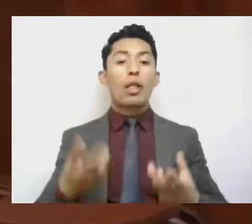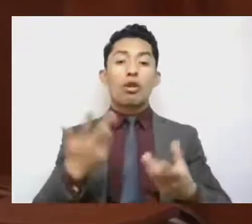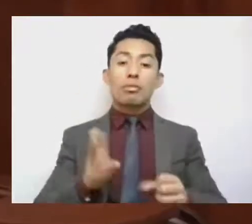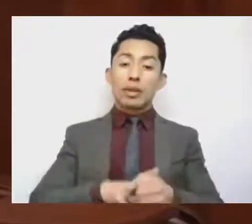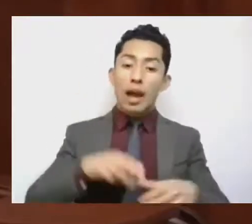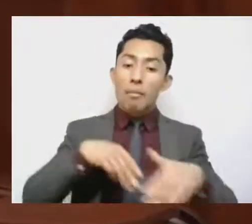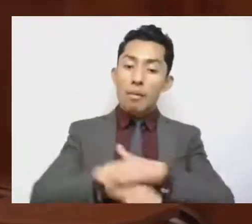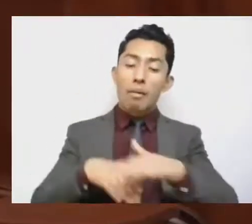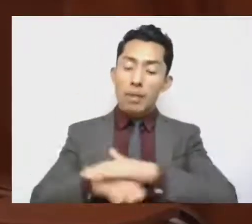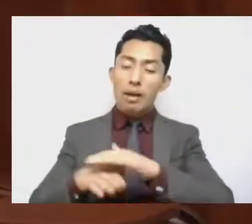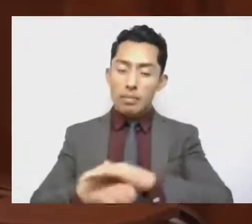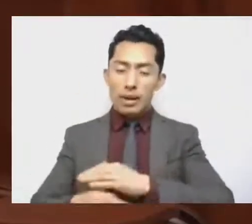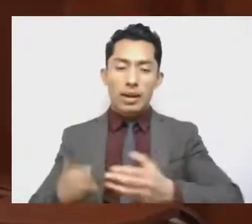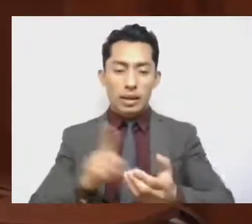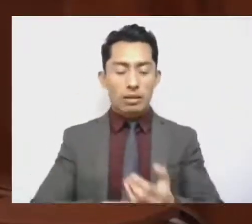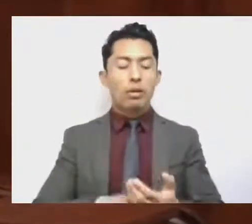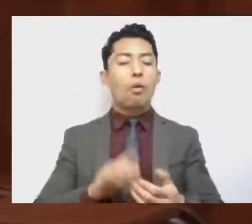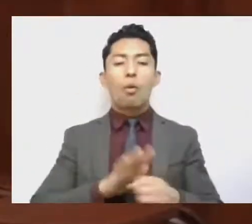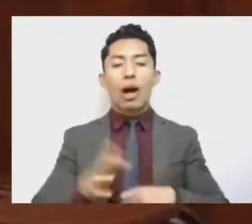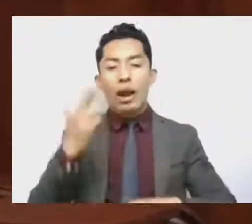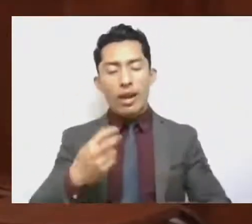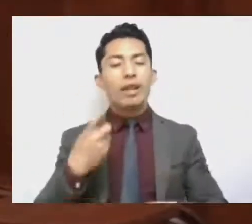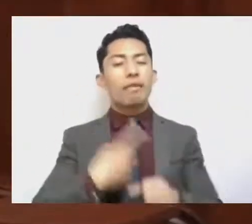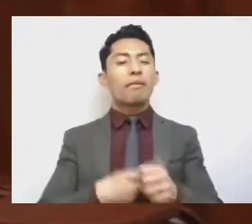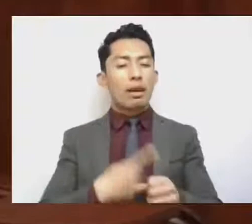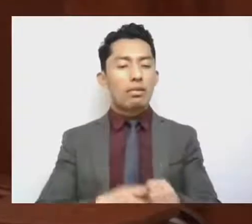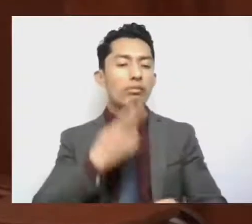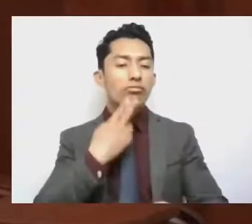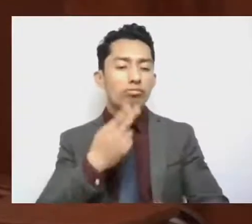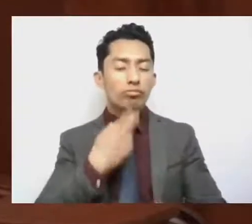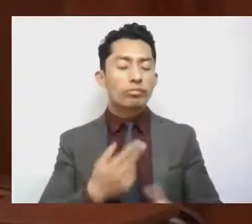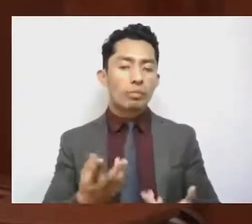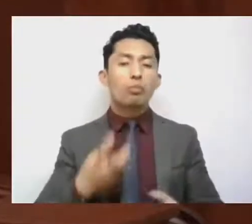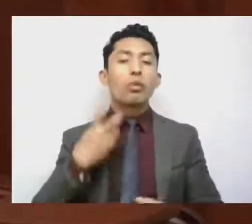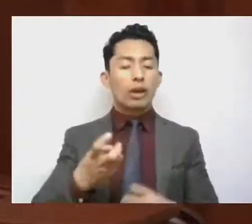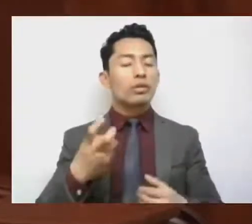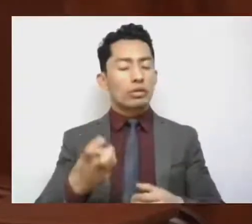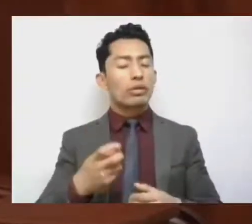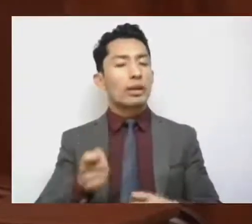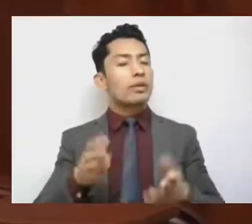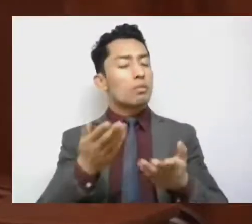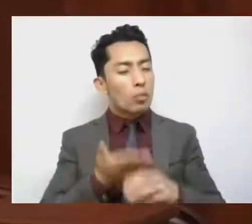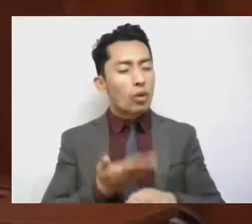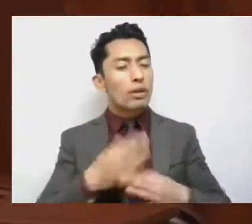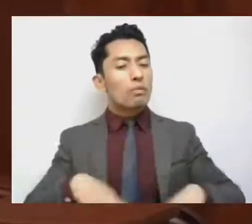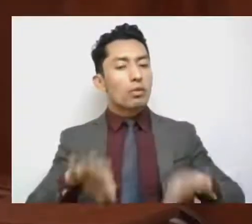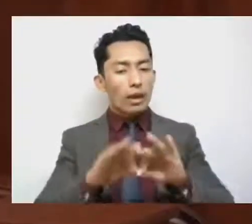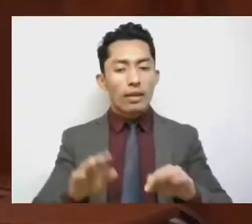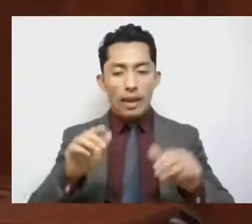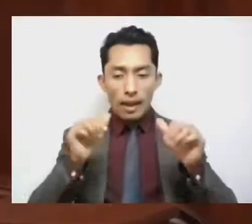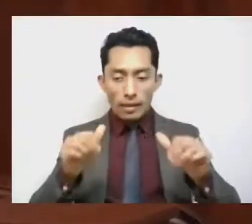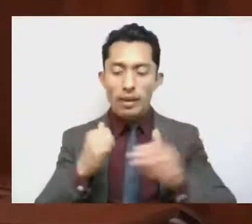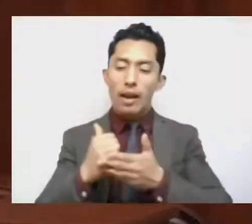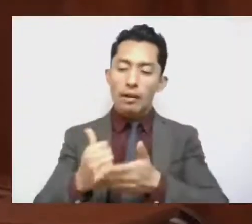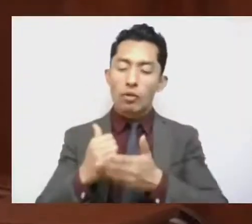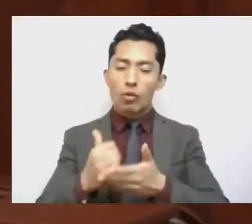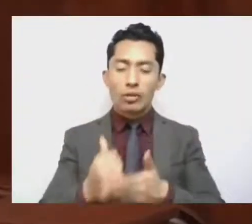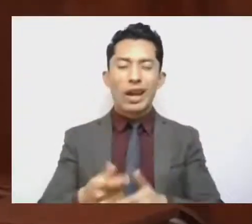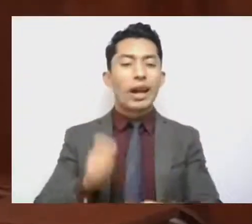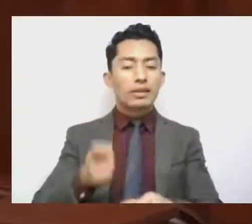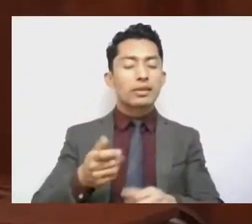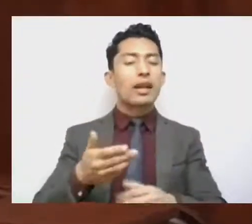prevenibles causadas por la diabetes. Por ello, resulta impredecible venir y atender de manera puntual